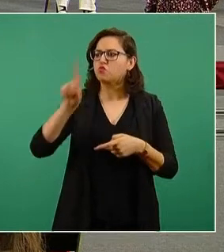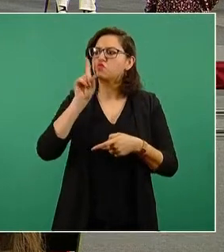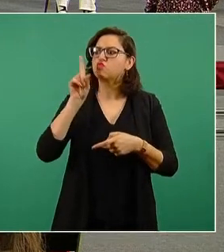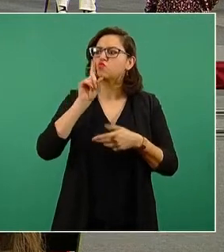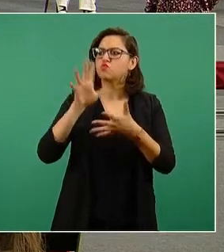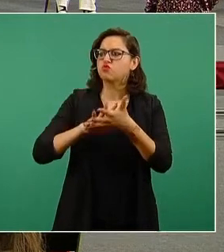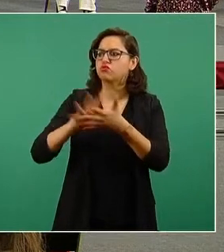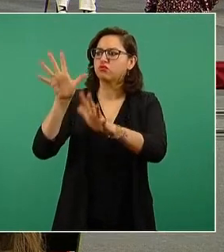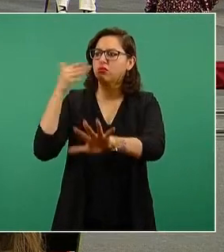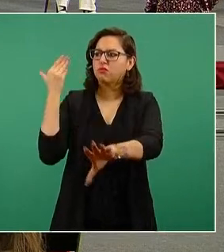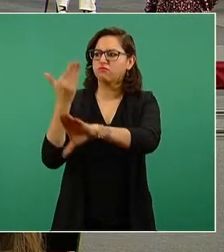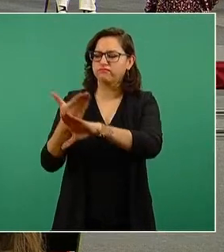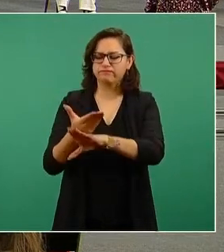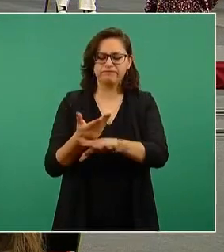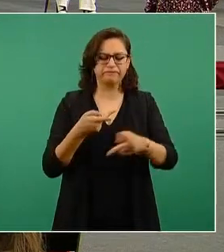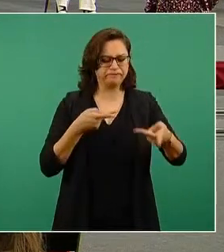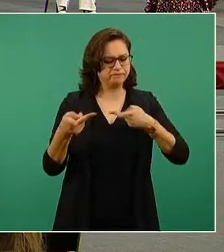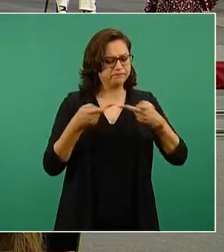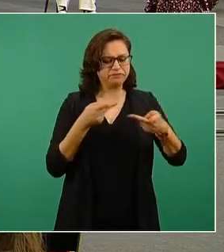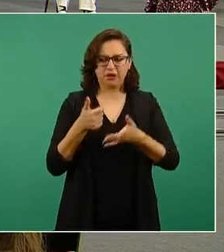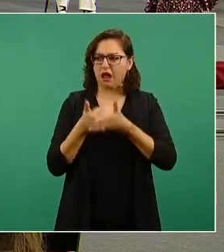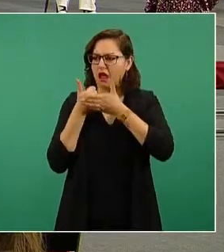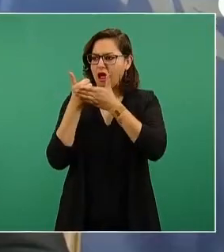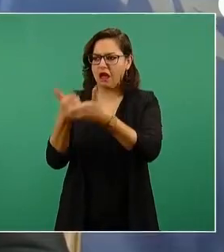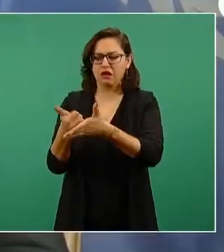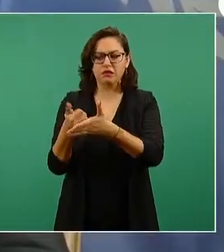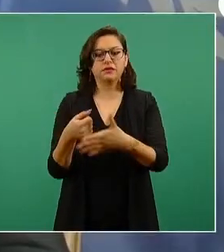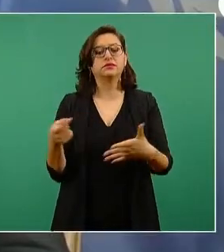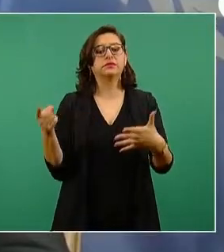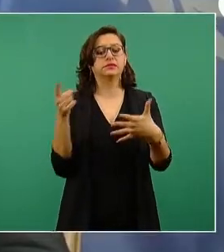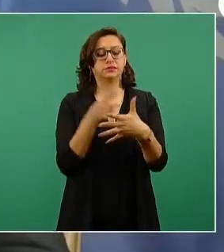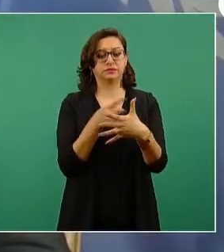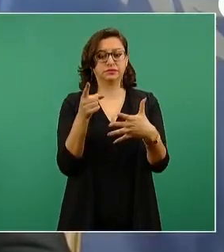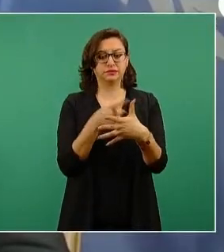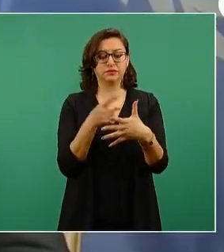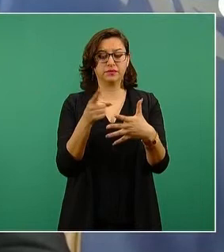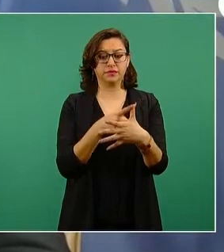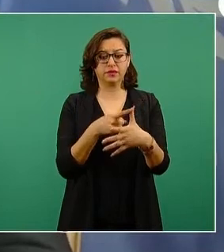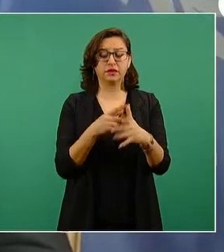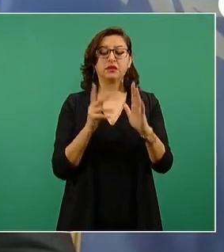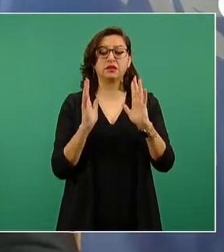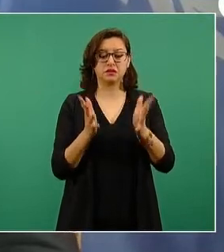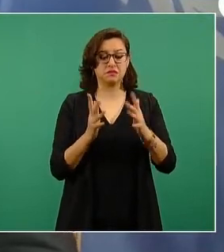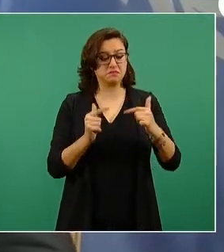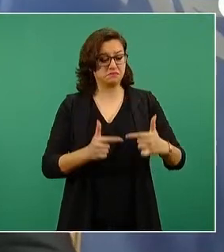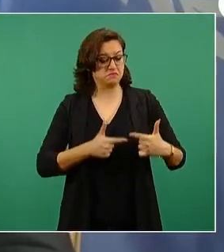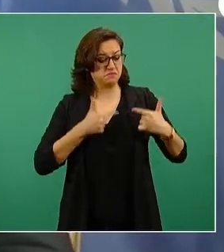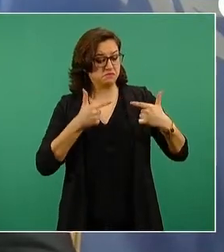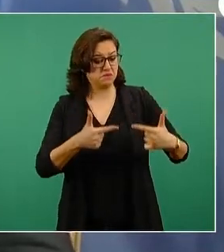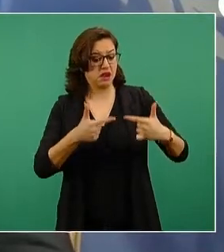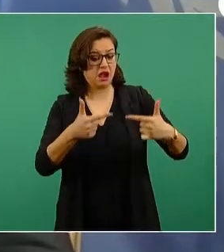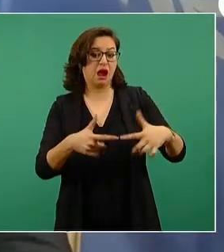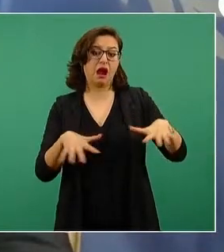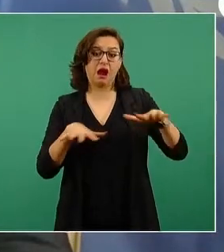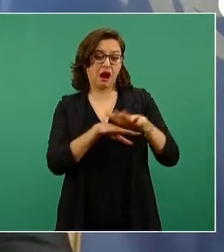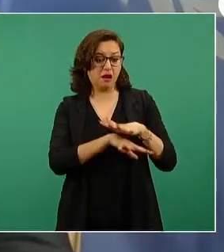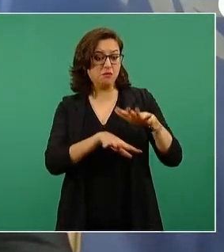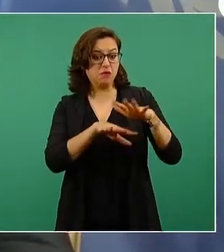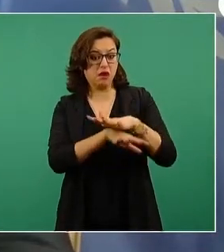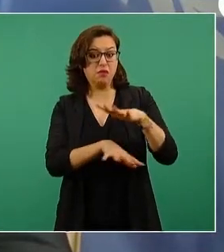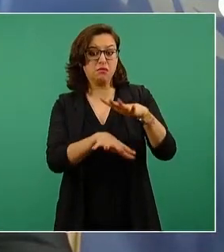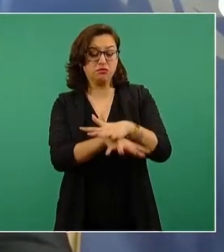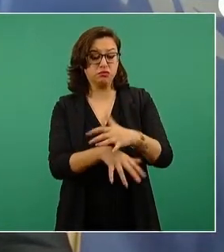mujeres y las niñas. En quinto lugar, dar espacio a la transición intergeneracional que está en marcha y a la